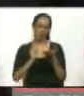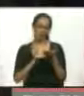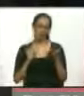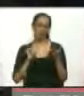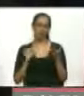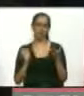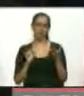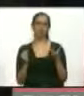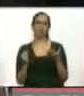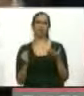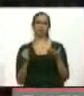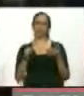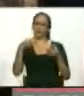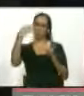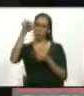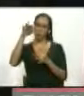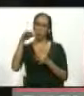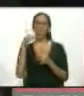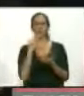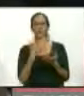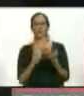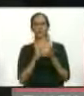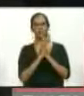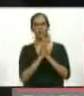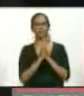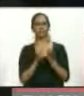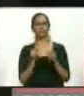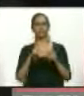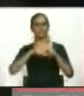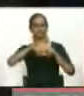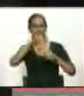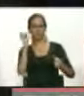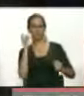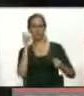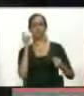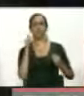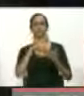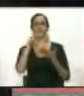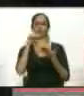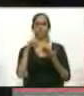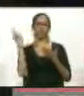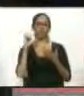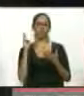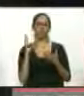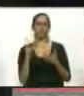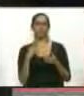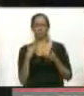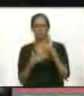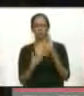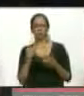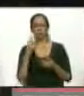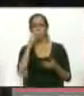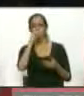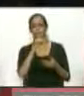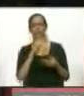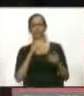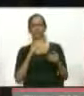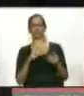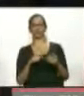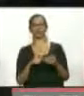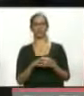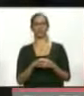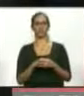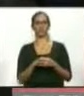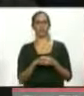tu planilla y pide por favor que sea retirada tu nacionalidad y bueno es un proceso de dos años instantes